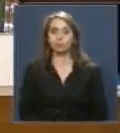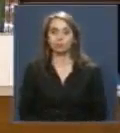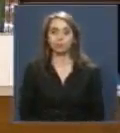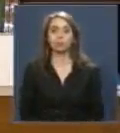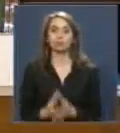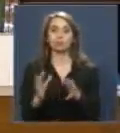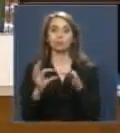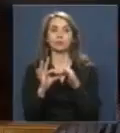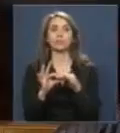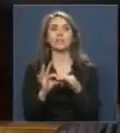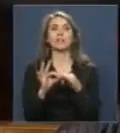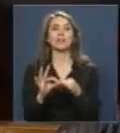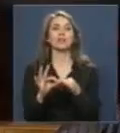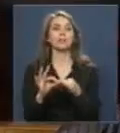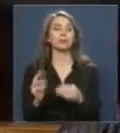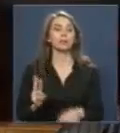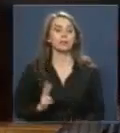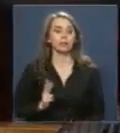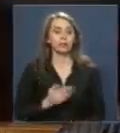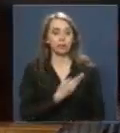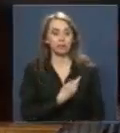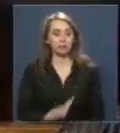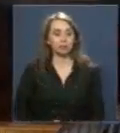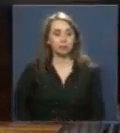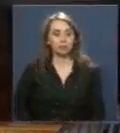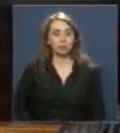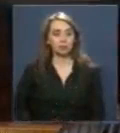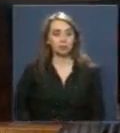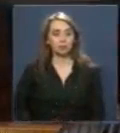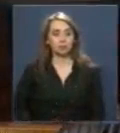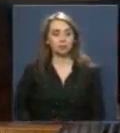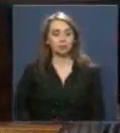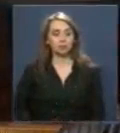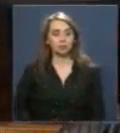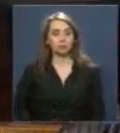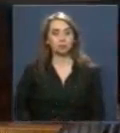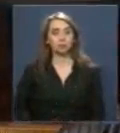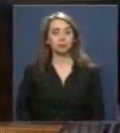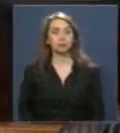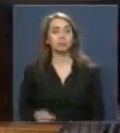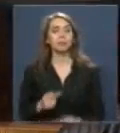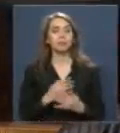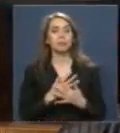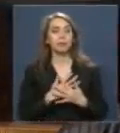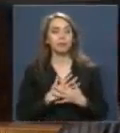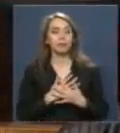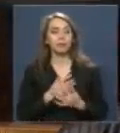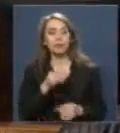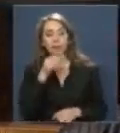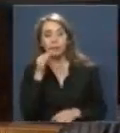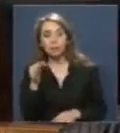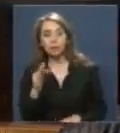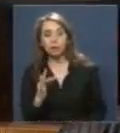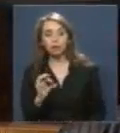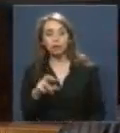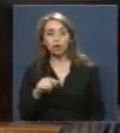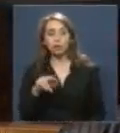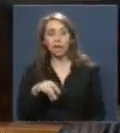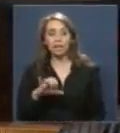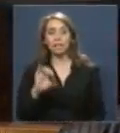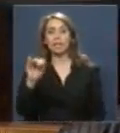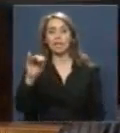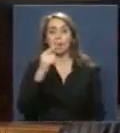Muchas gracias, señor presidente. Me gustaría llamar la atención de nuestro querido Juan Andrés Fontaine,